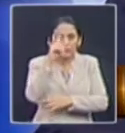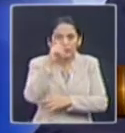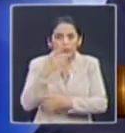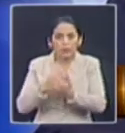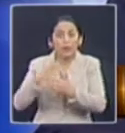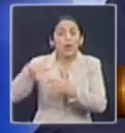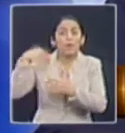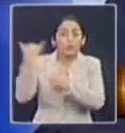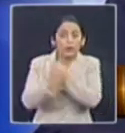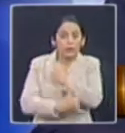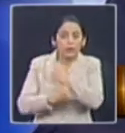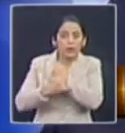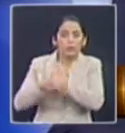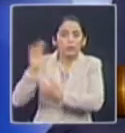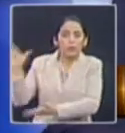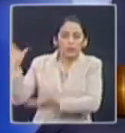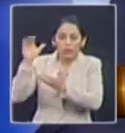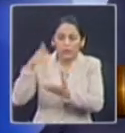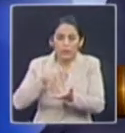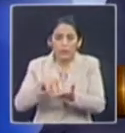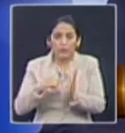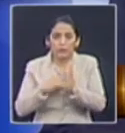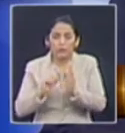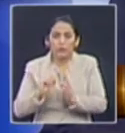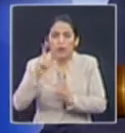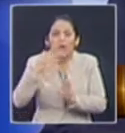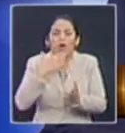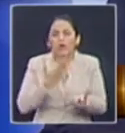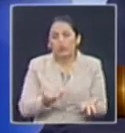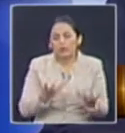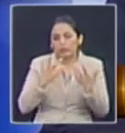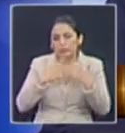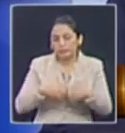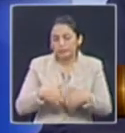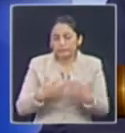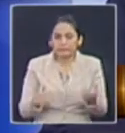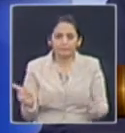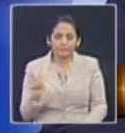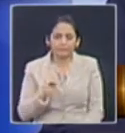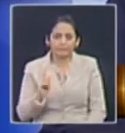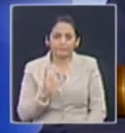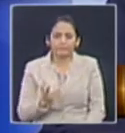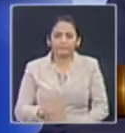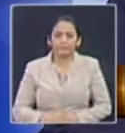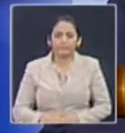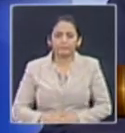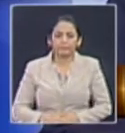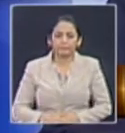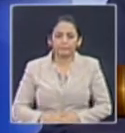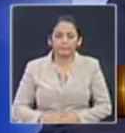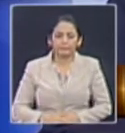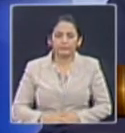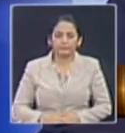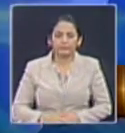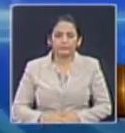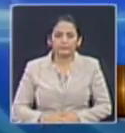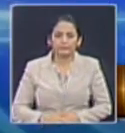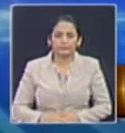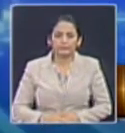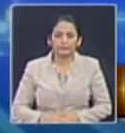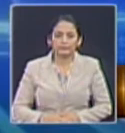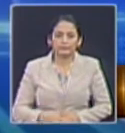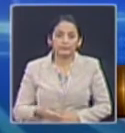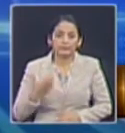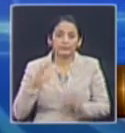economía ecuatoriana y que, repito, solamente se explicarían bajo una lógica de una intención recaudatoria. La reunión que mantuvieron los